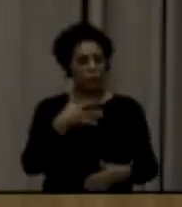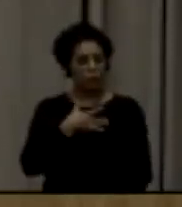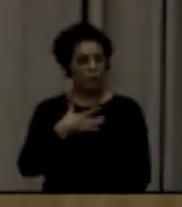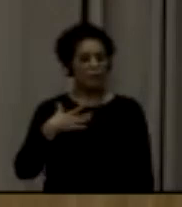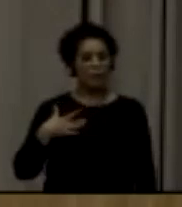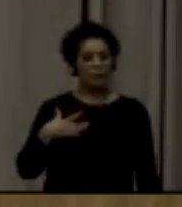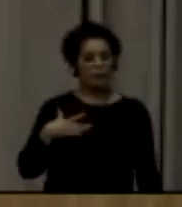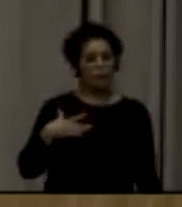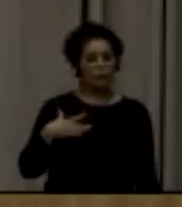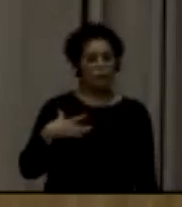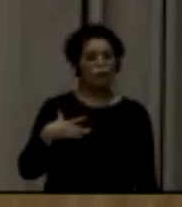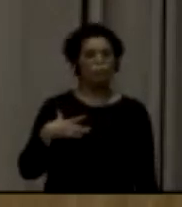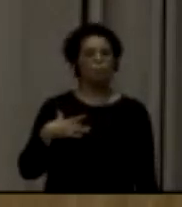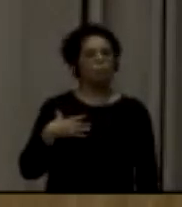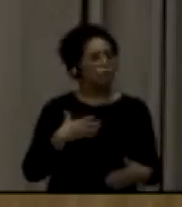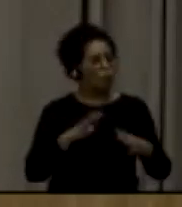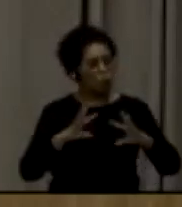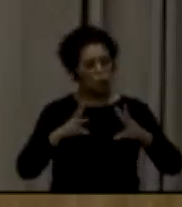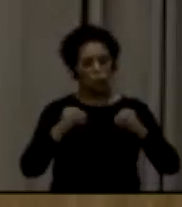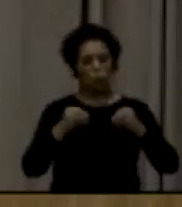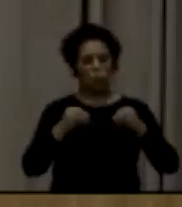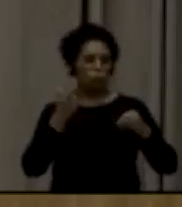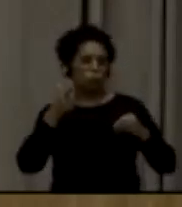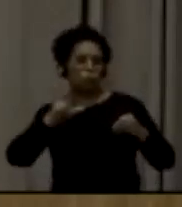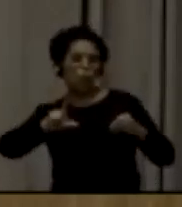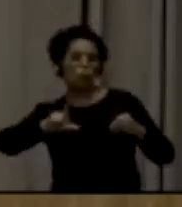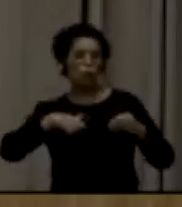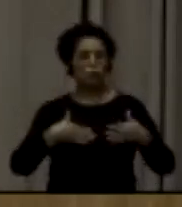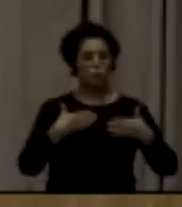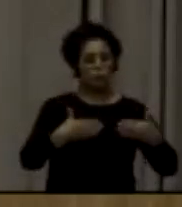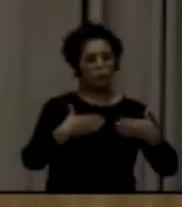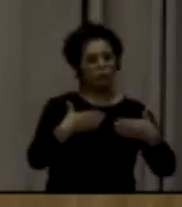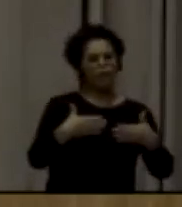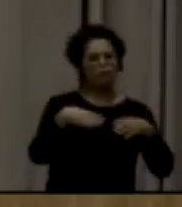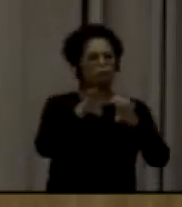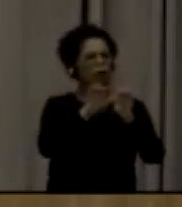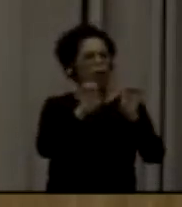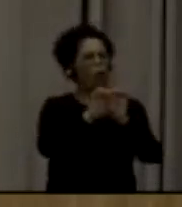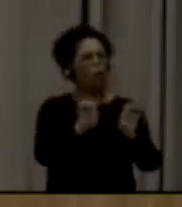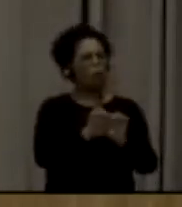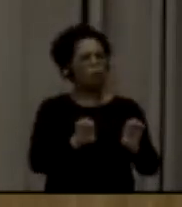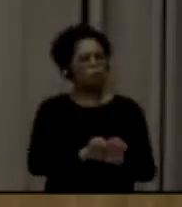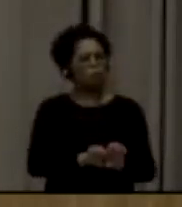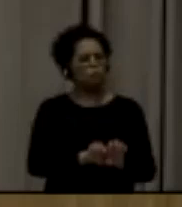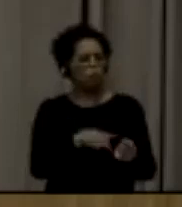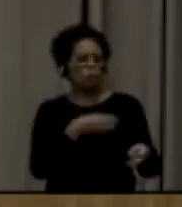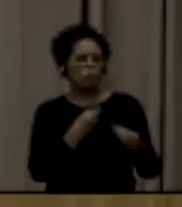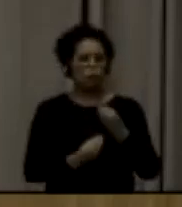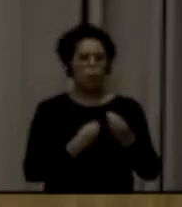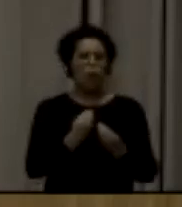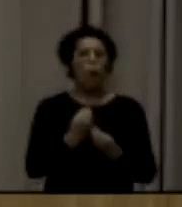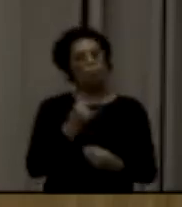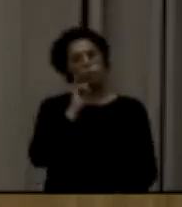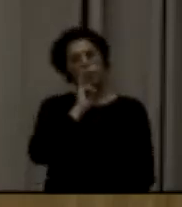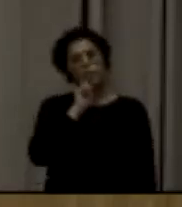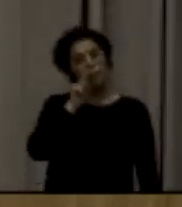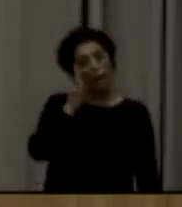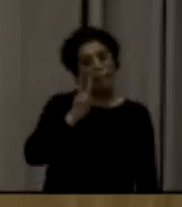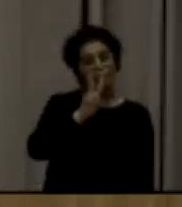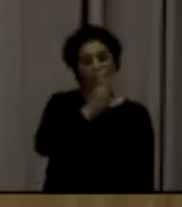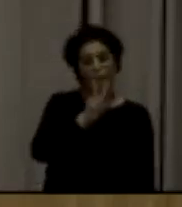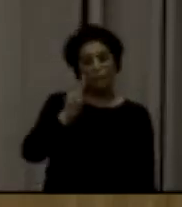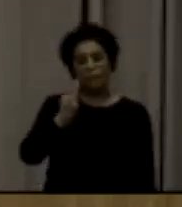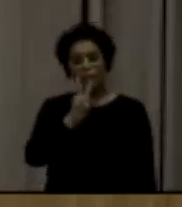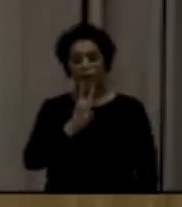los ministerios están estructurados por lo menos en el caso de Venezuela está creado su